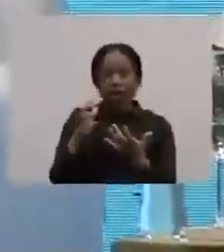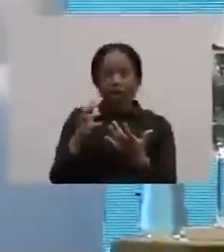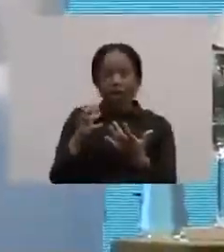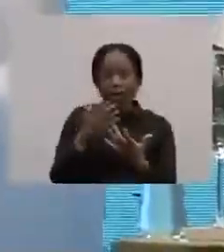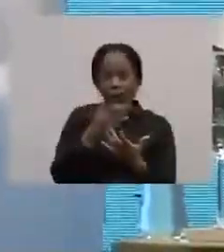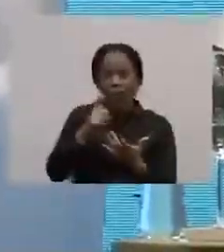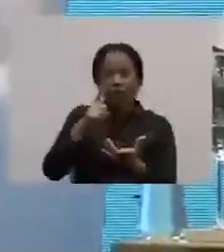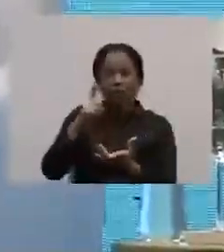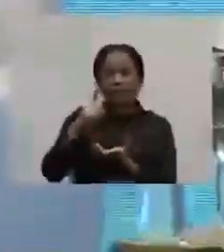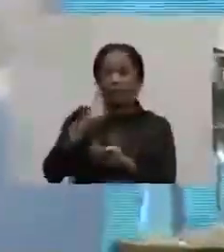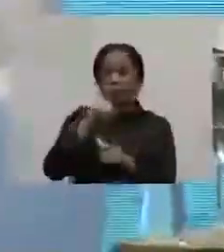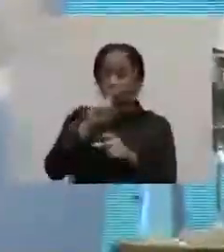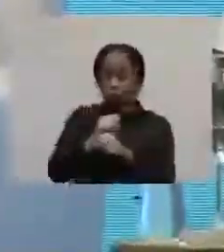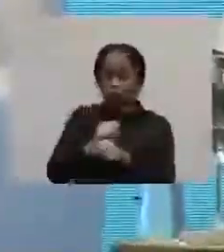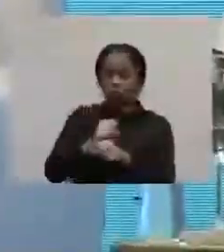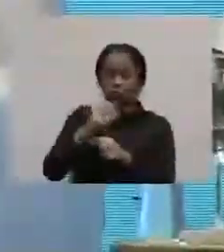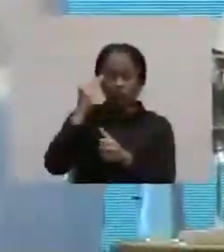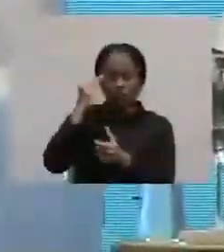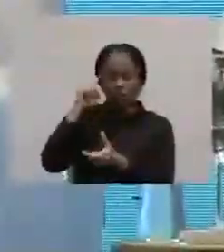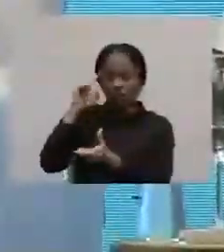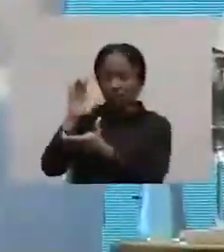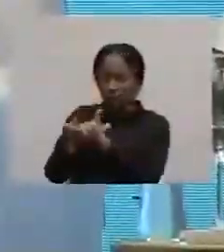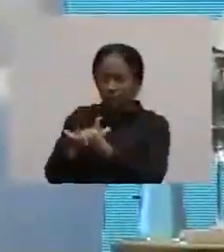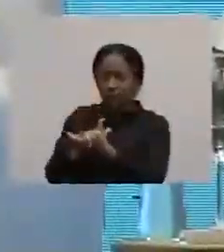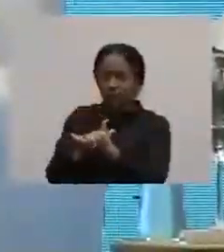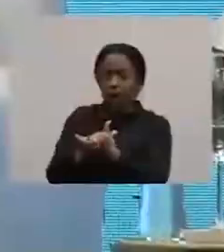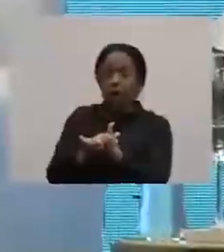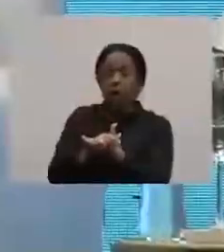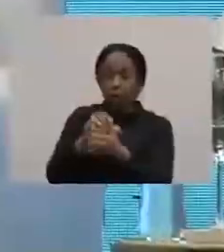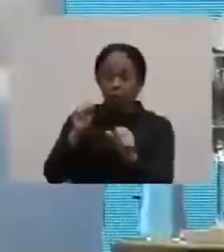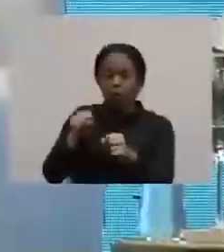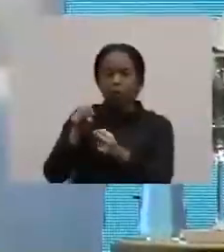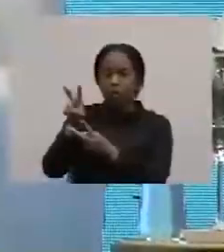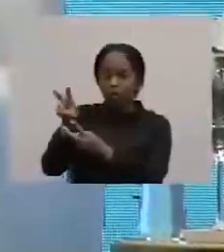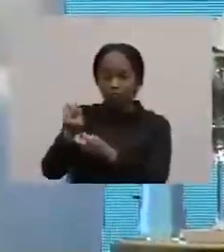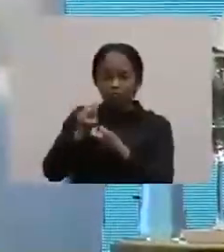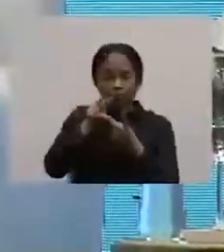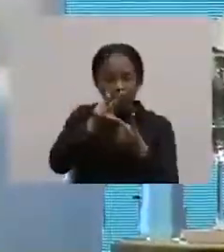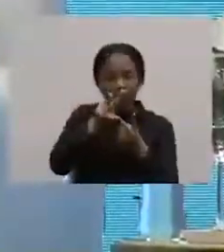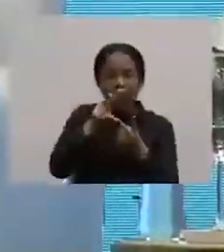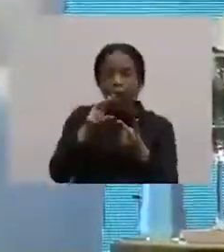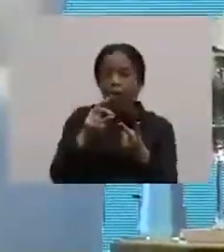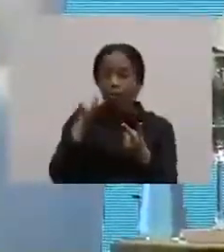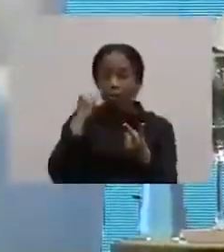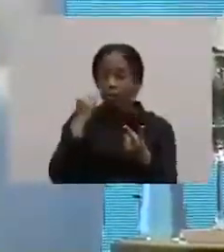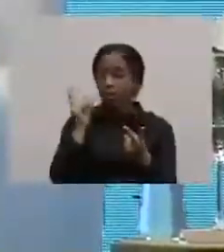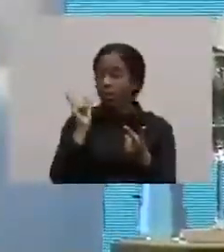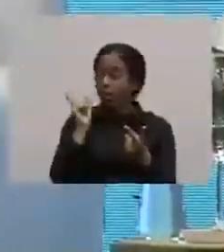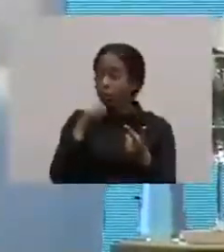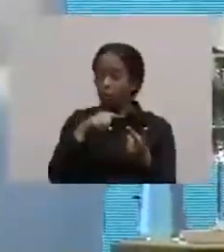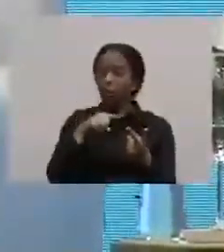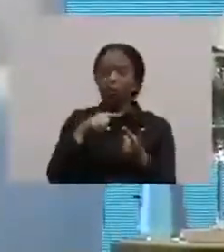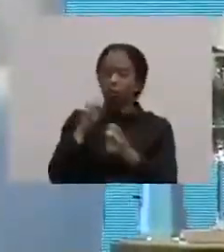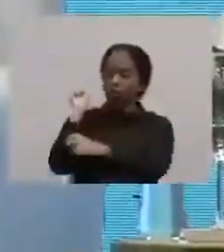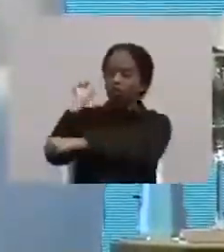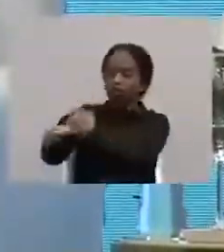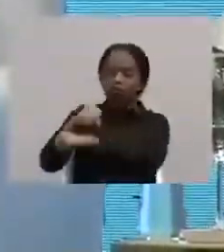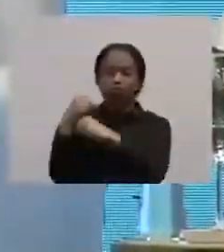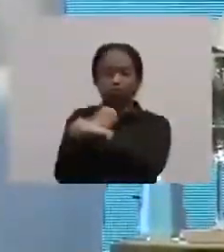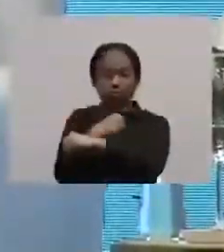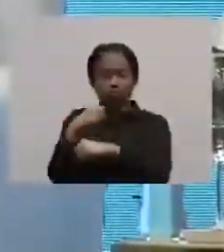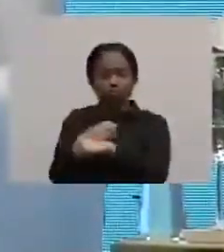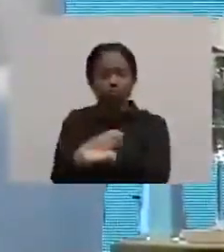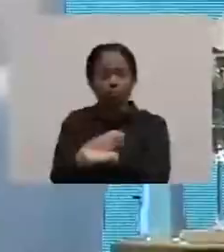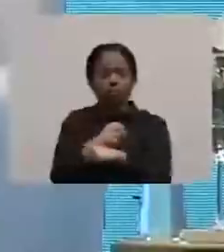la información oportuna para poder contrarrestar que una información falsa le gane la pelea en términos de opinión